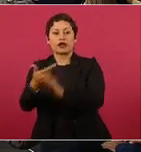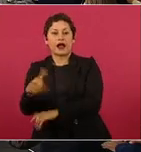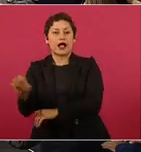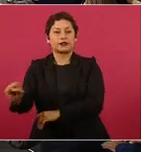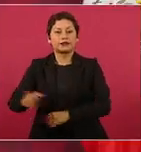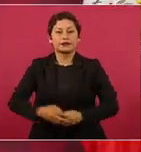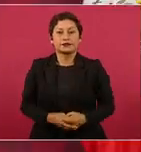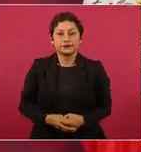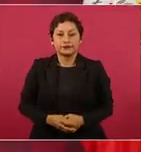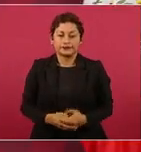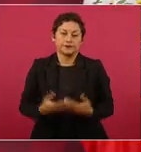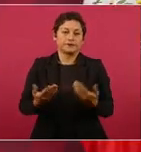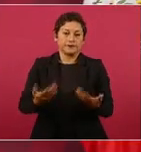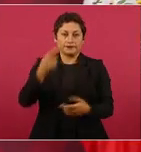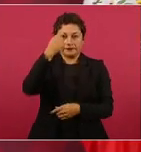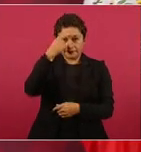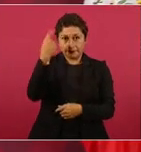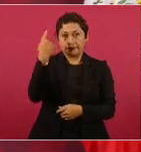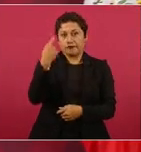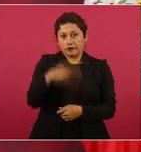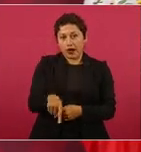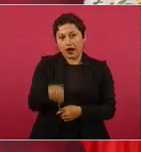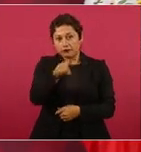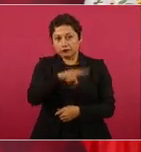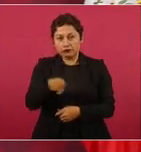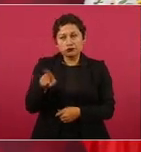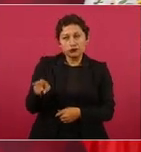Para que se tenga una idea,